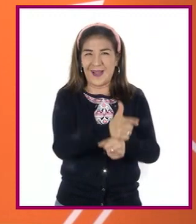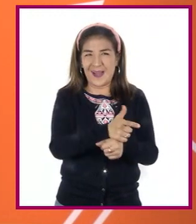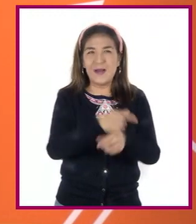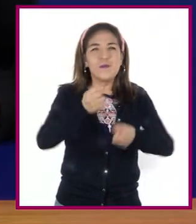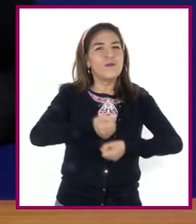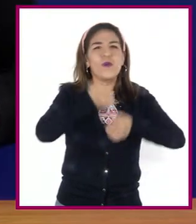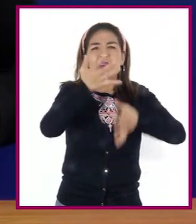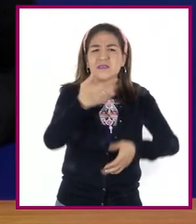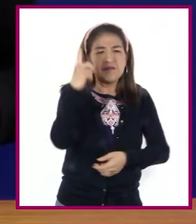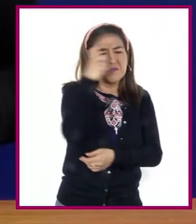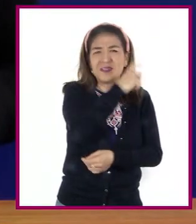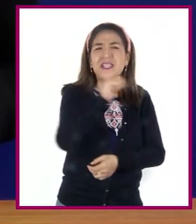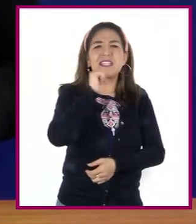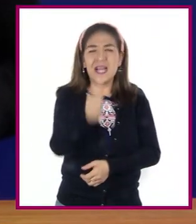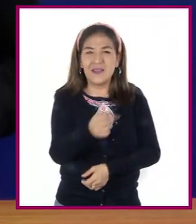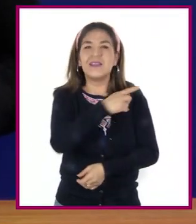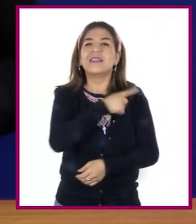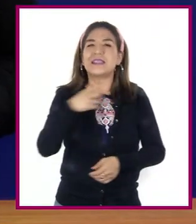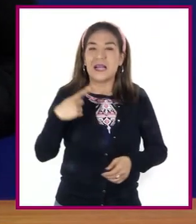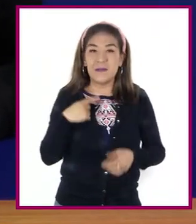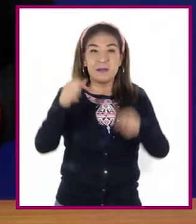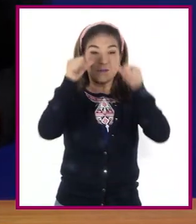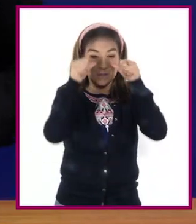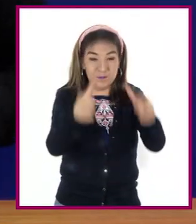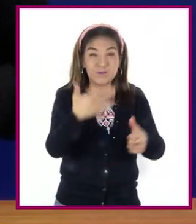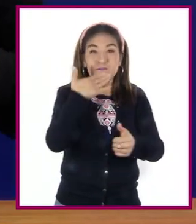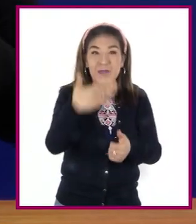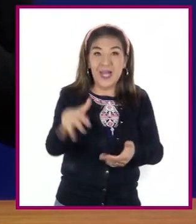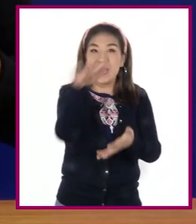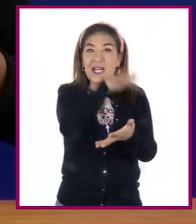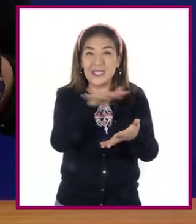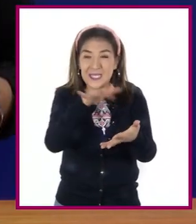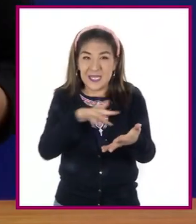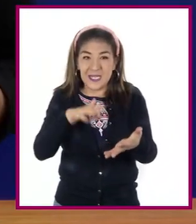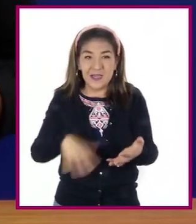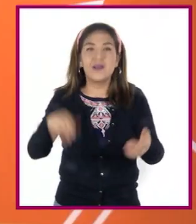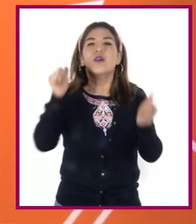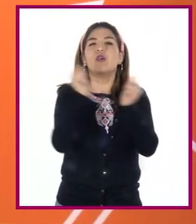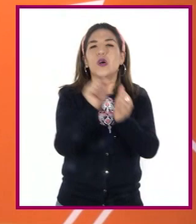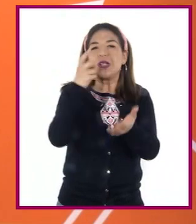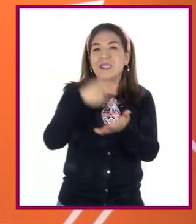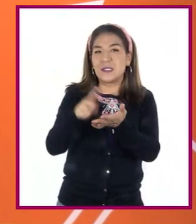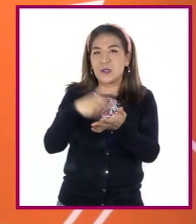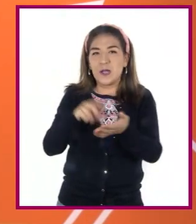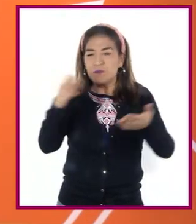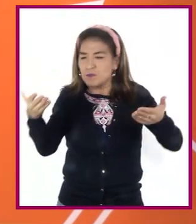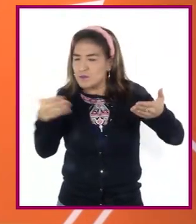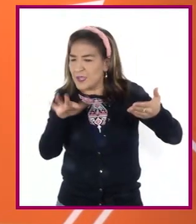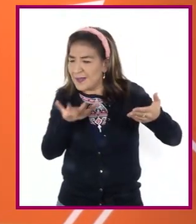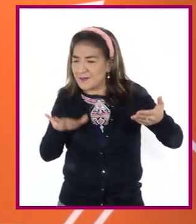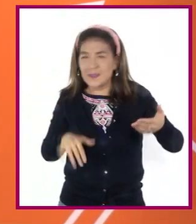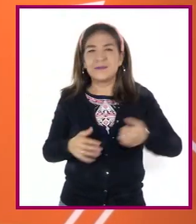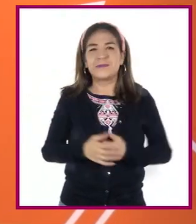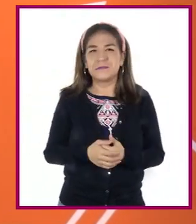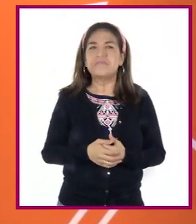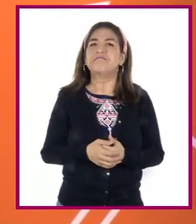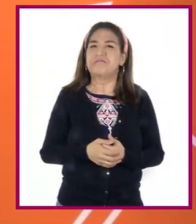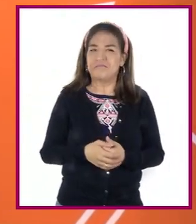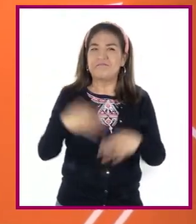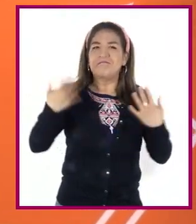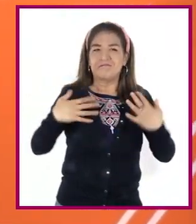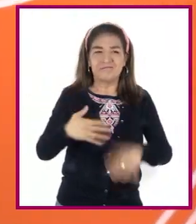cosa de leerla con cuidado, con los ojos bien abiertos y con un diccionario al lado. Profesora, qué